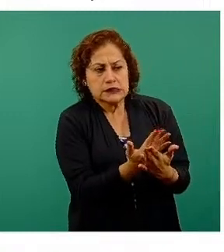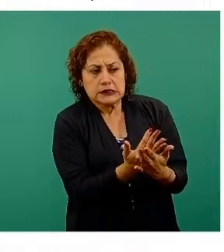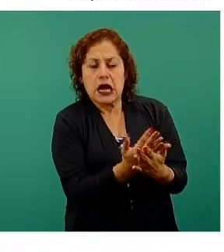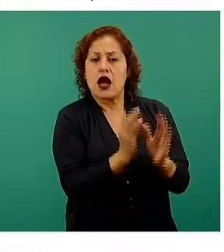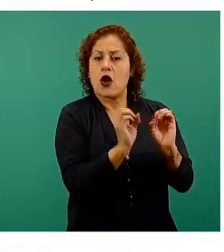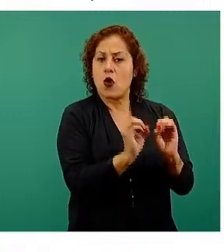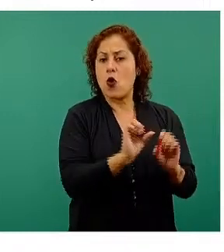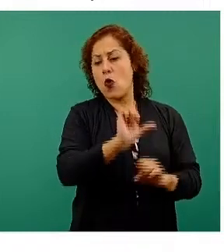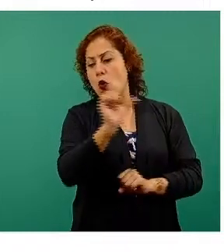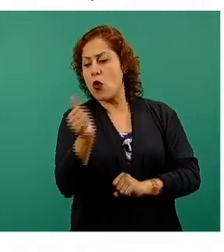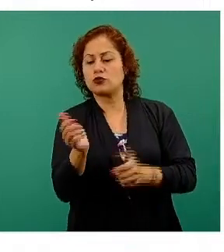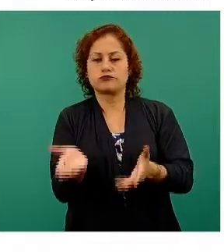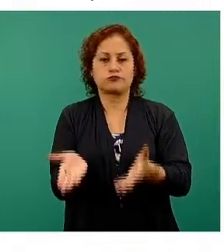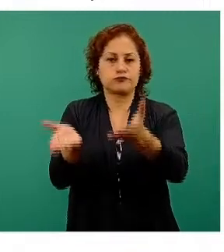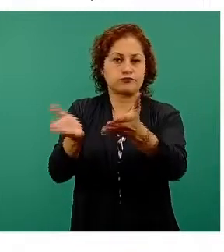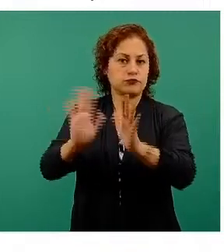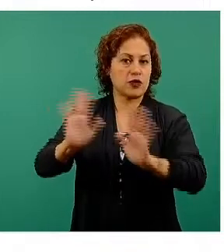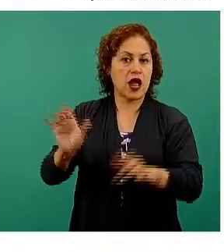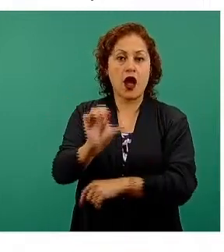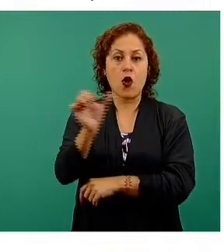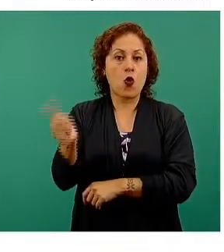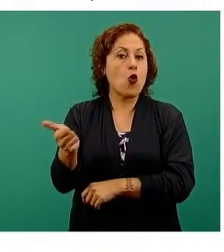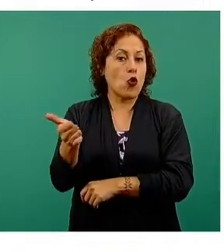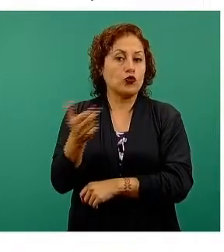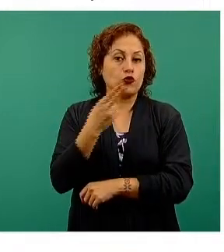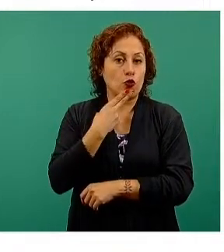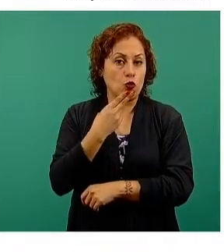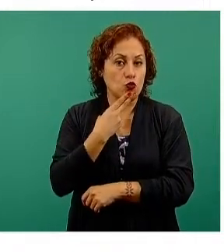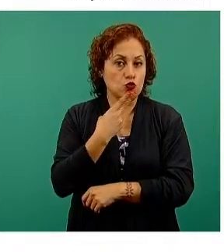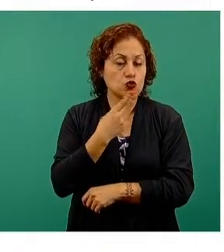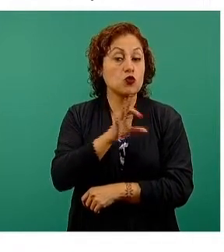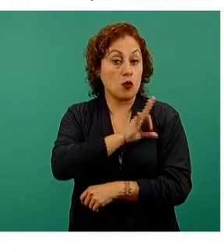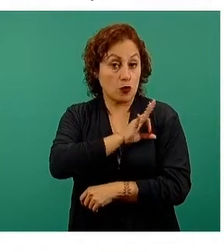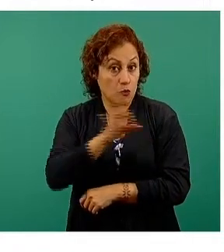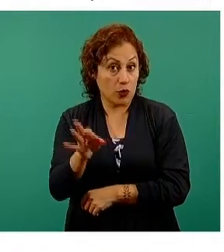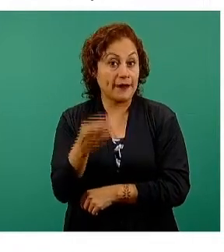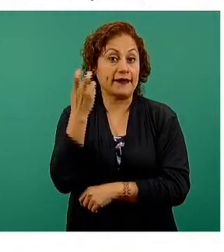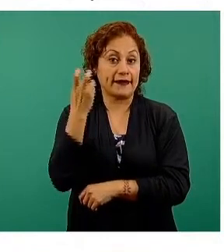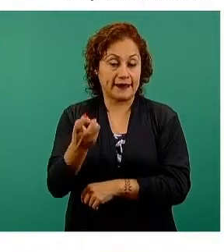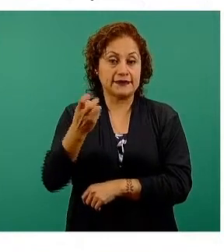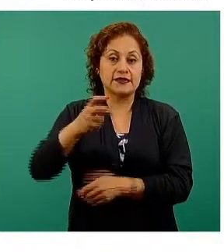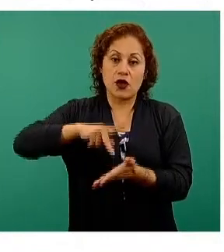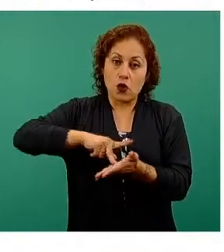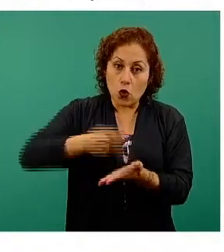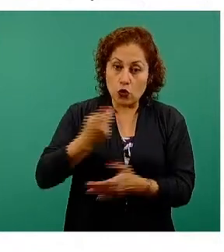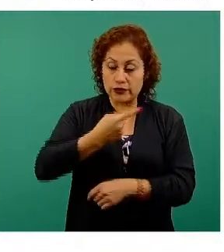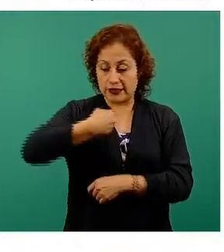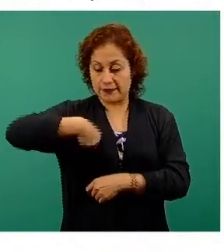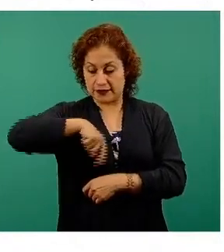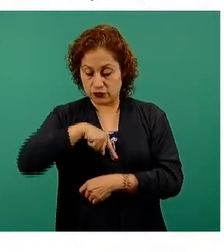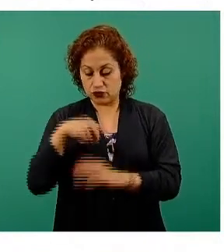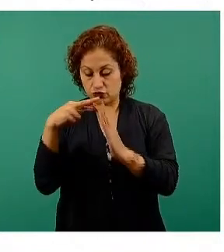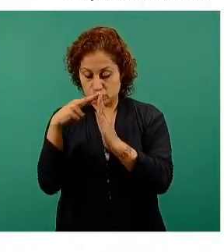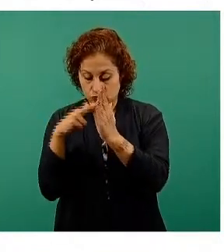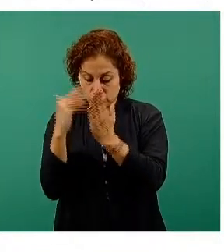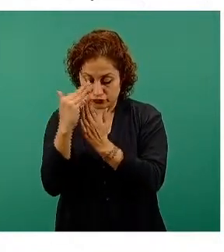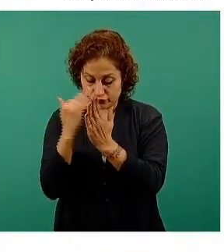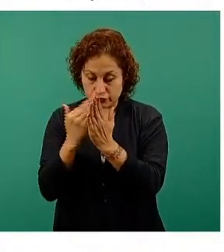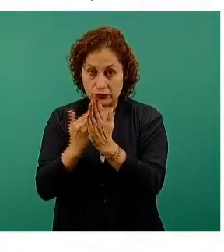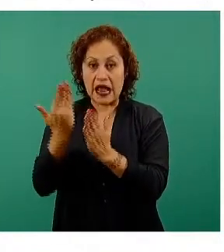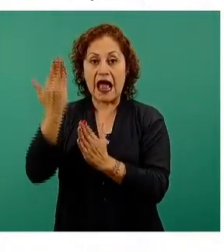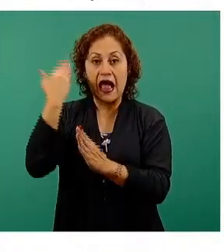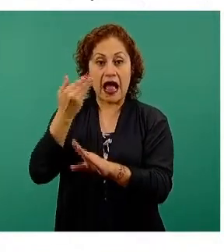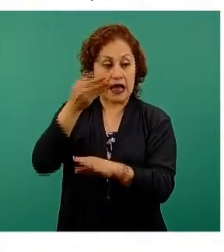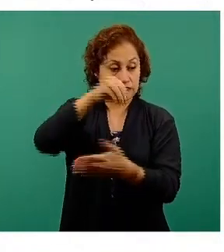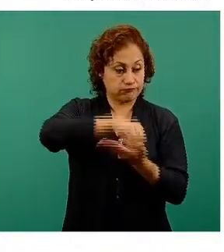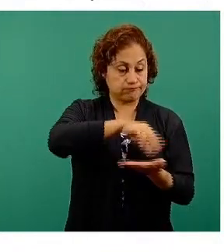unidades temporales para la atención COVID exclusiva, y eso estamos volviendo a echar a andar el lineamiento que ya se publicó en su momento